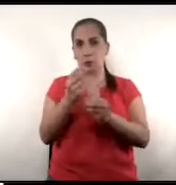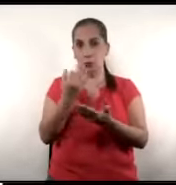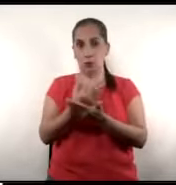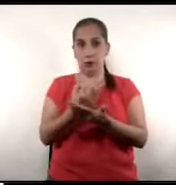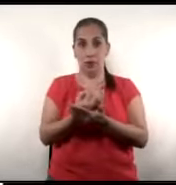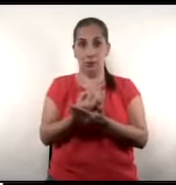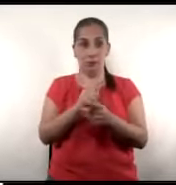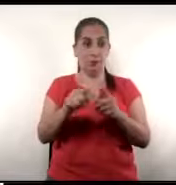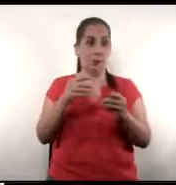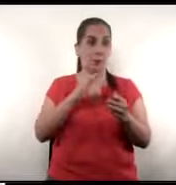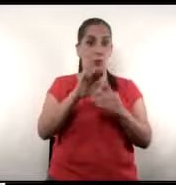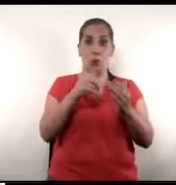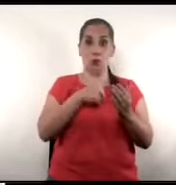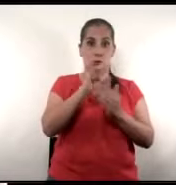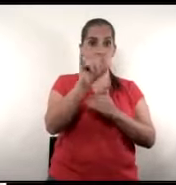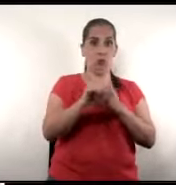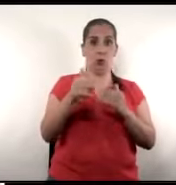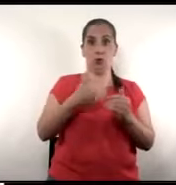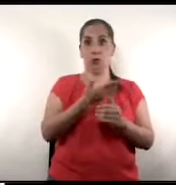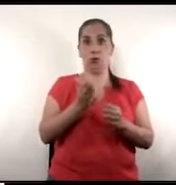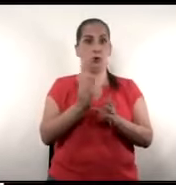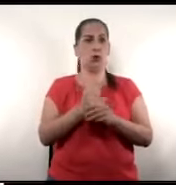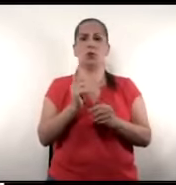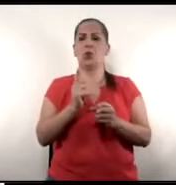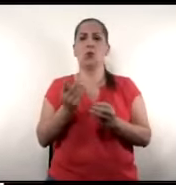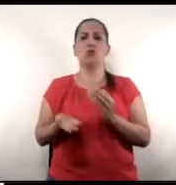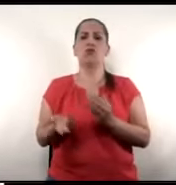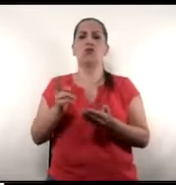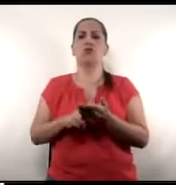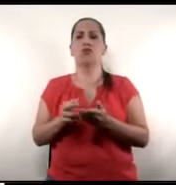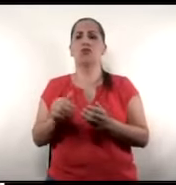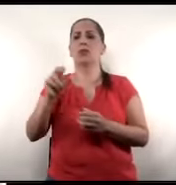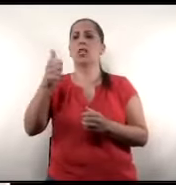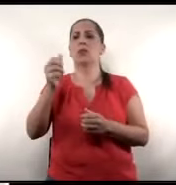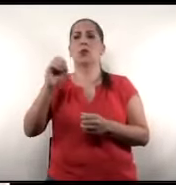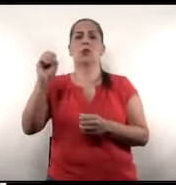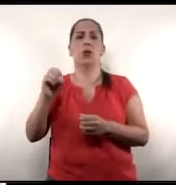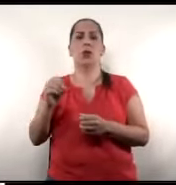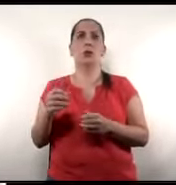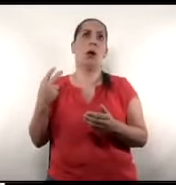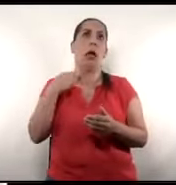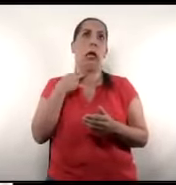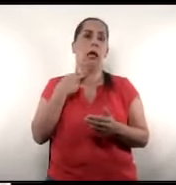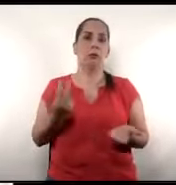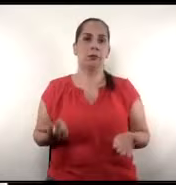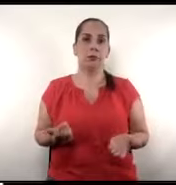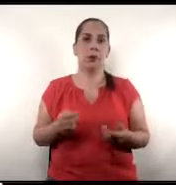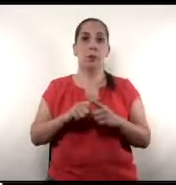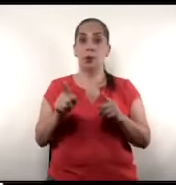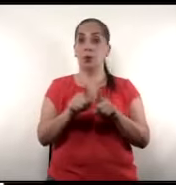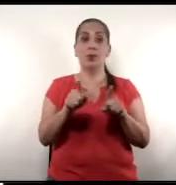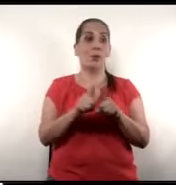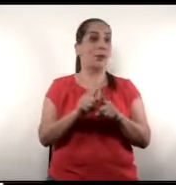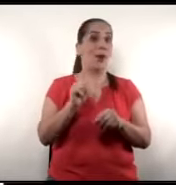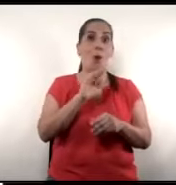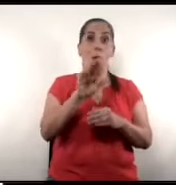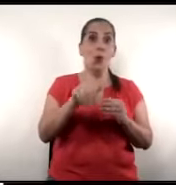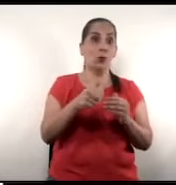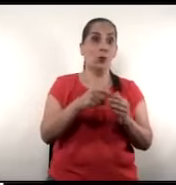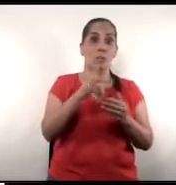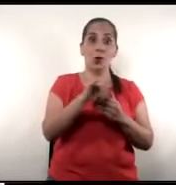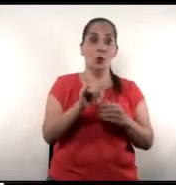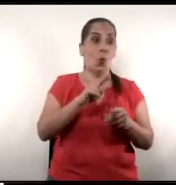entonces nunca en ningún proyecto llegamos a poner ni siquiera un 10% de imprevistos. Pero además en ningún proyecto llegamos a utilizar la totalidad de los